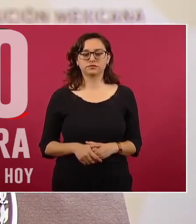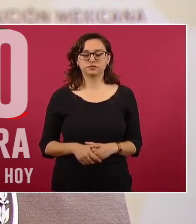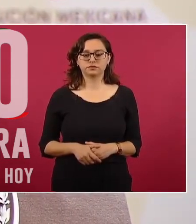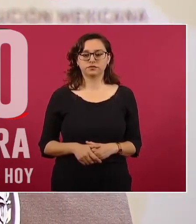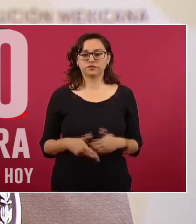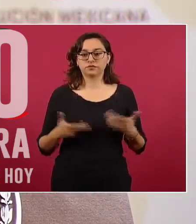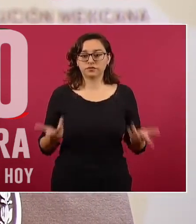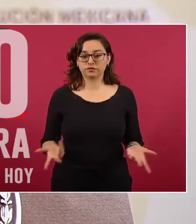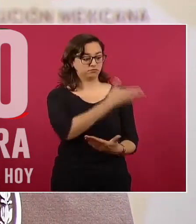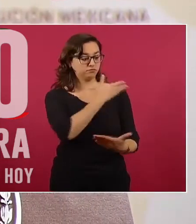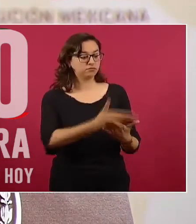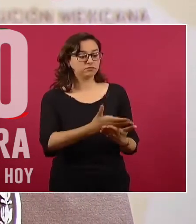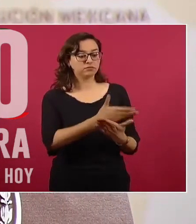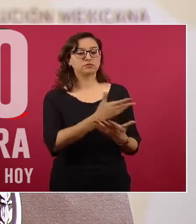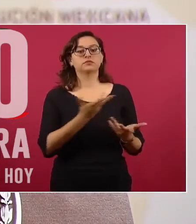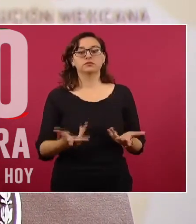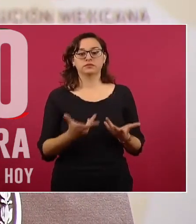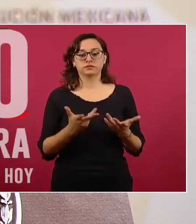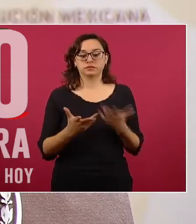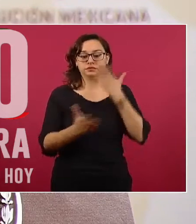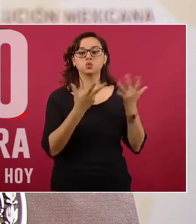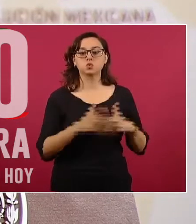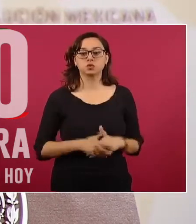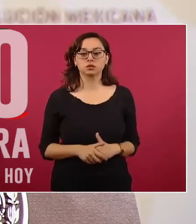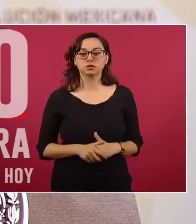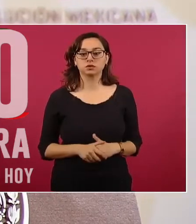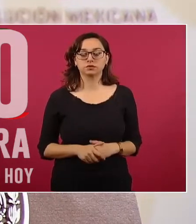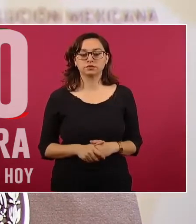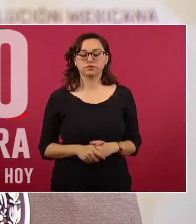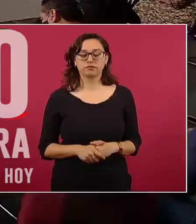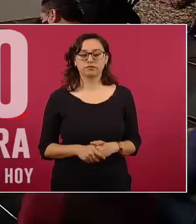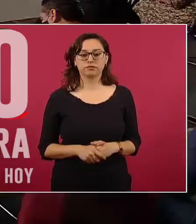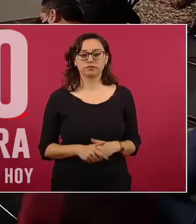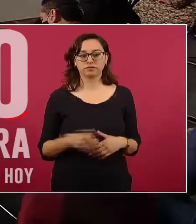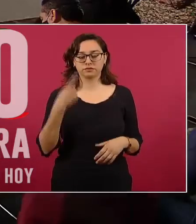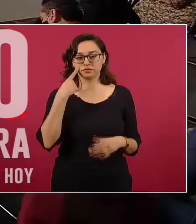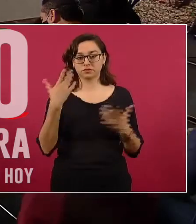están formando en la actualidad? ¿Cuántos se formaban